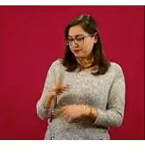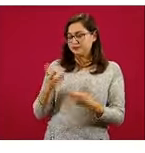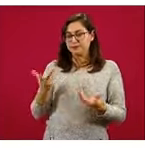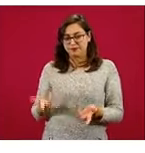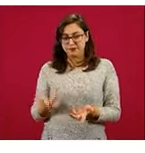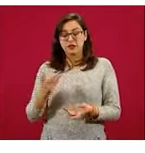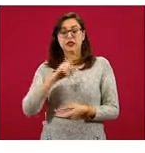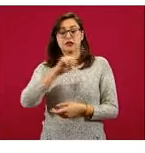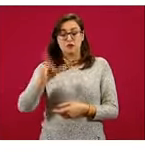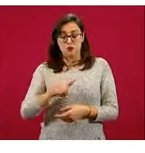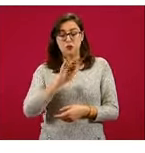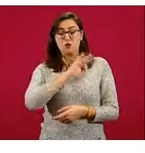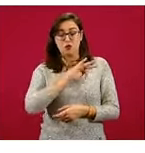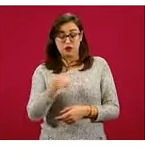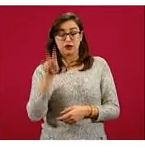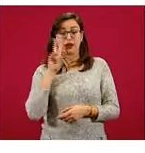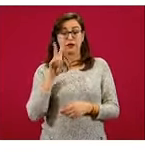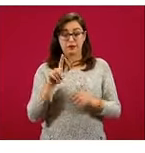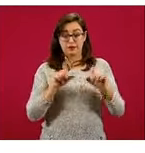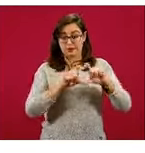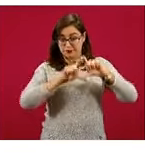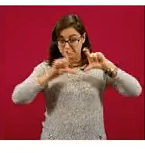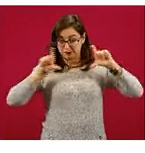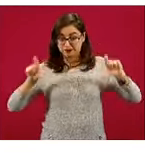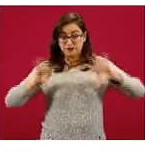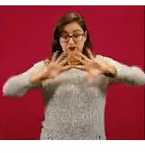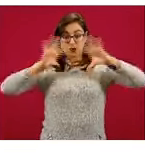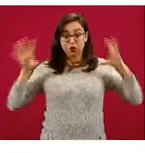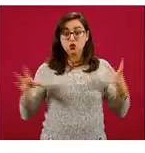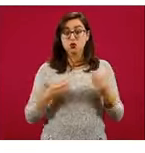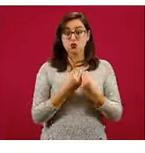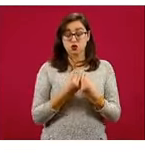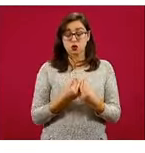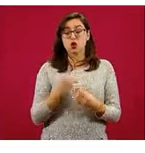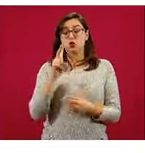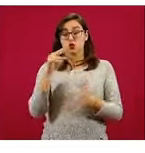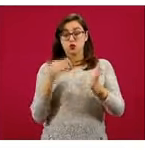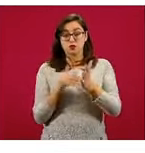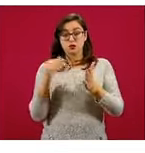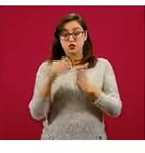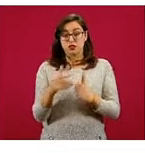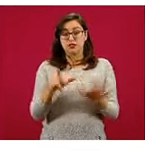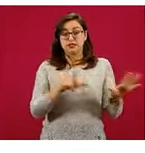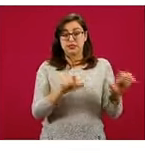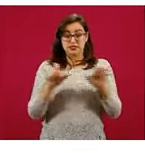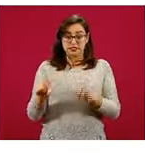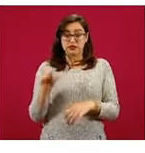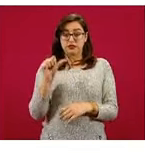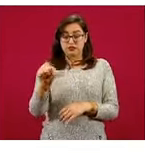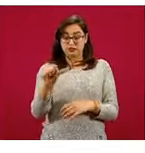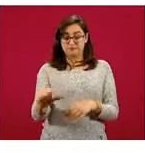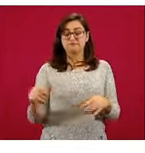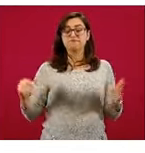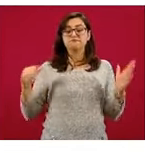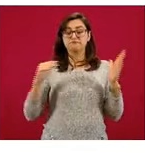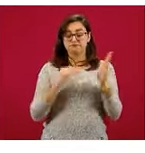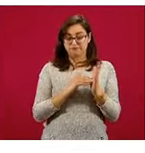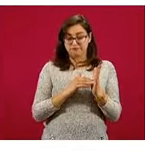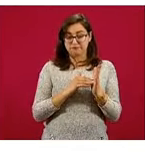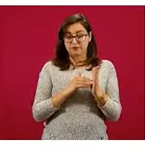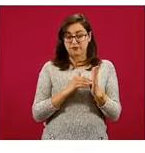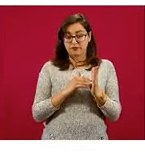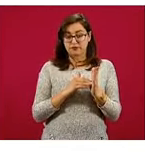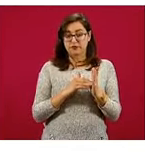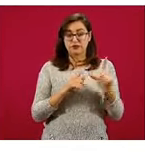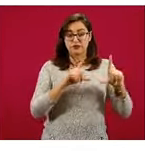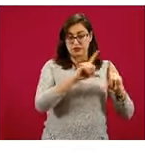ustedes pueden ver en la gráfica, todo este total de personas, más de 2.716.000, está distribuida en la